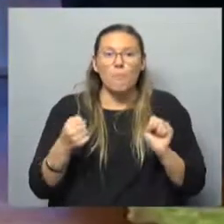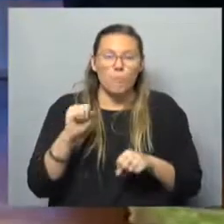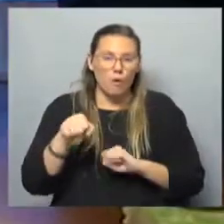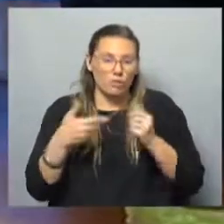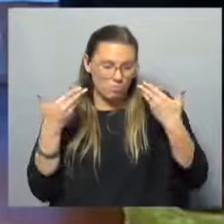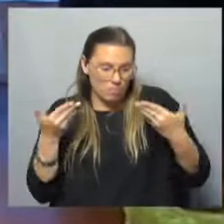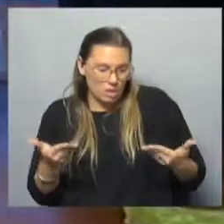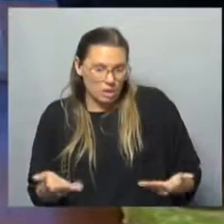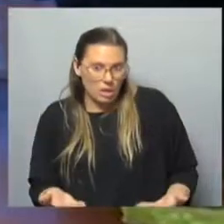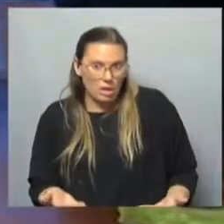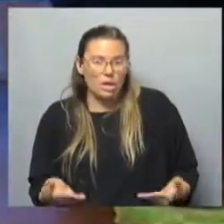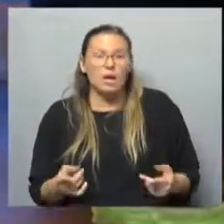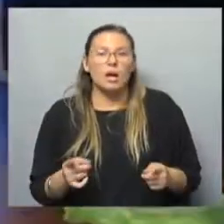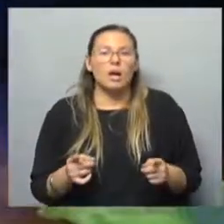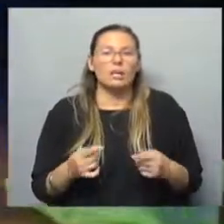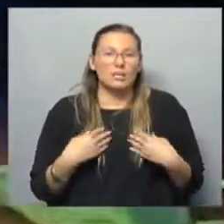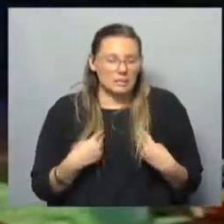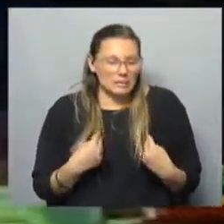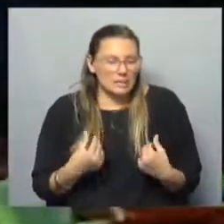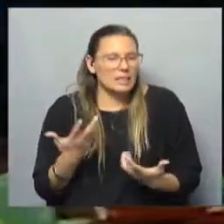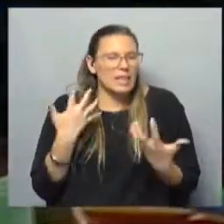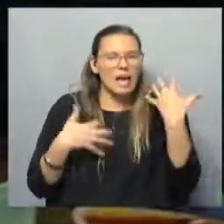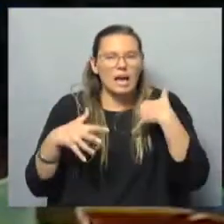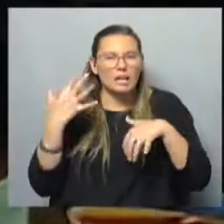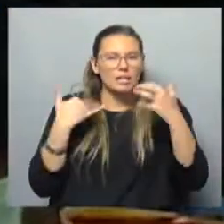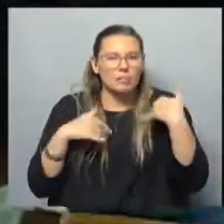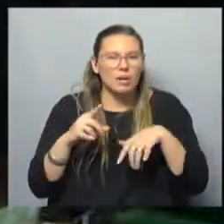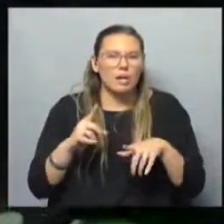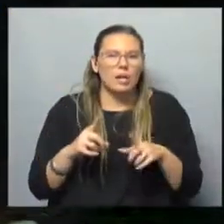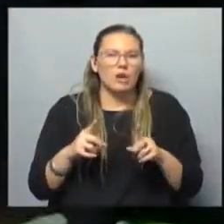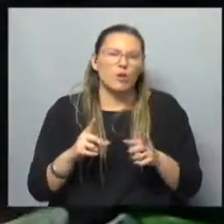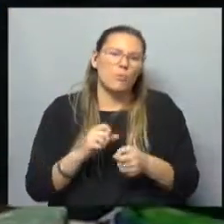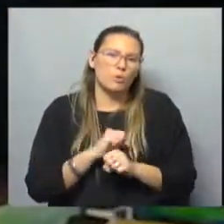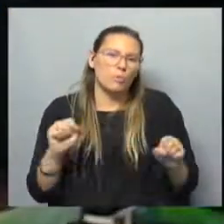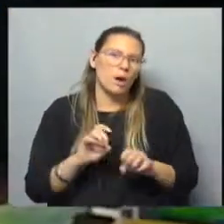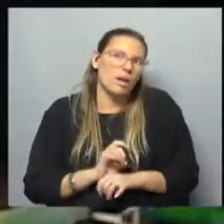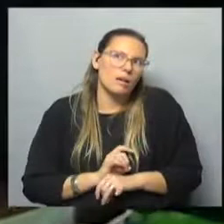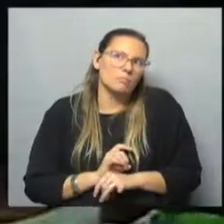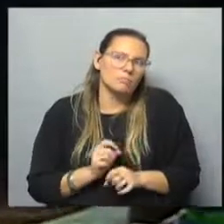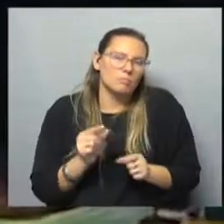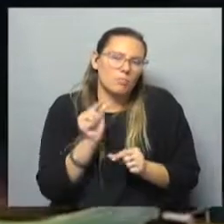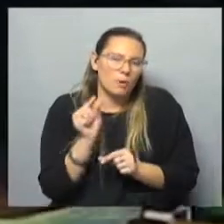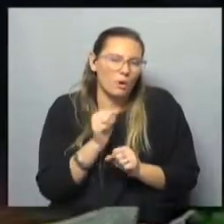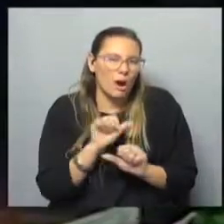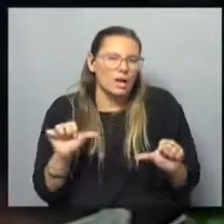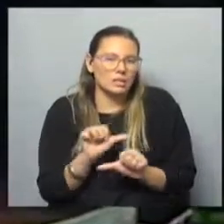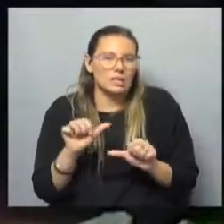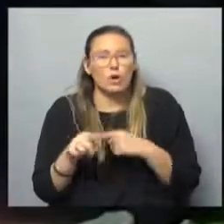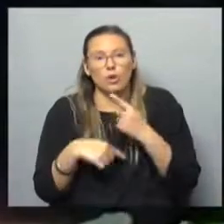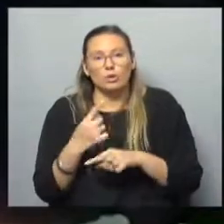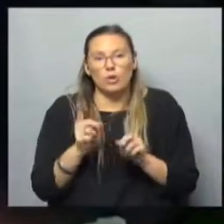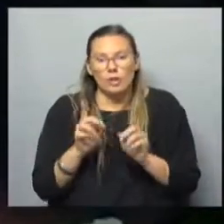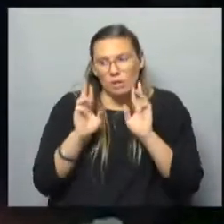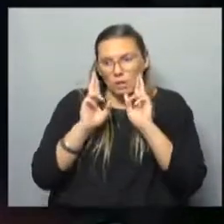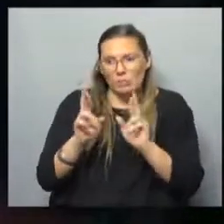y, bueno, ponerse en la piel de un animal tiene como ciertas licencias en algún sentido y en otros no. Y